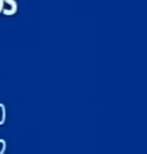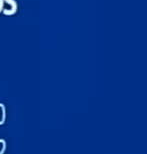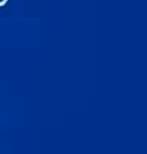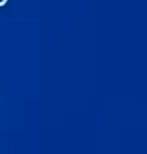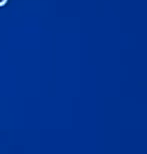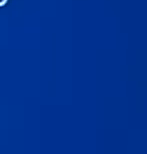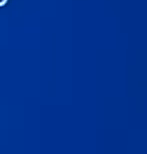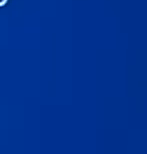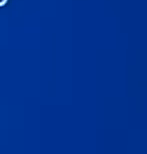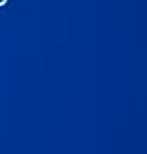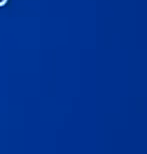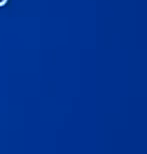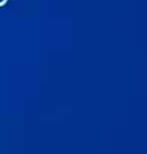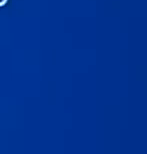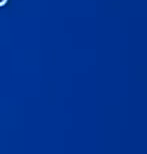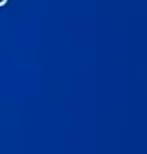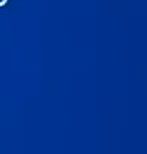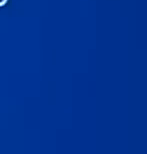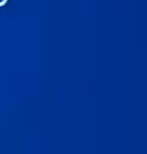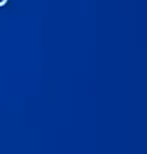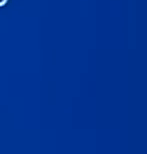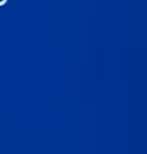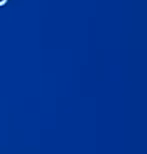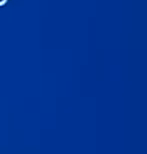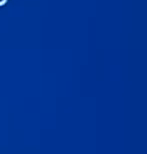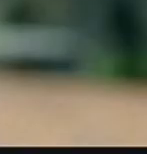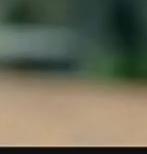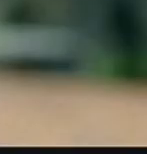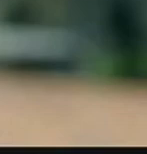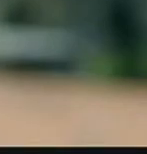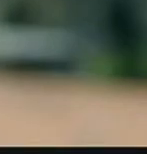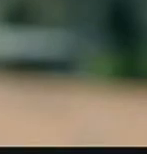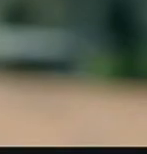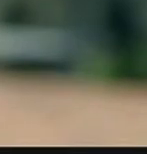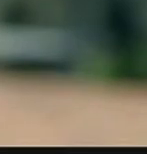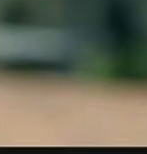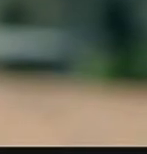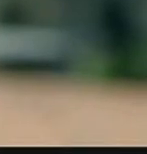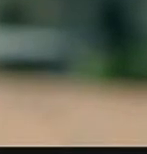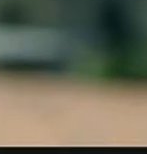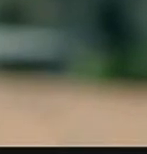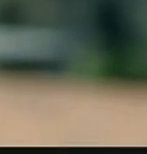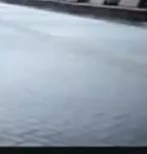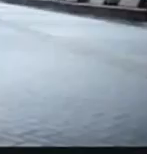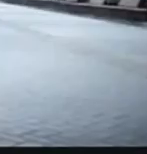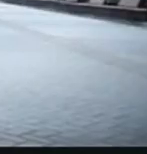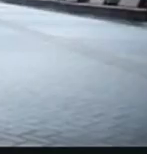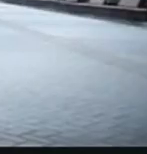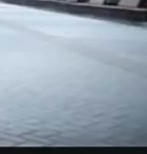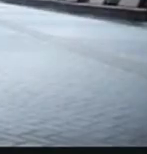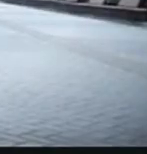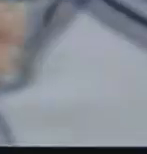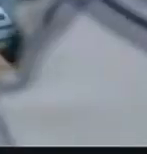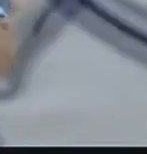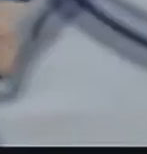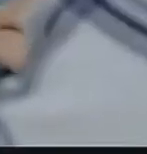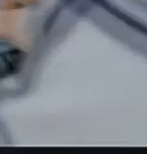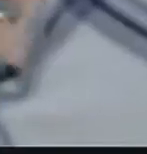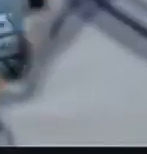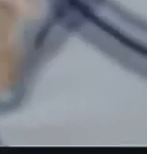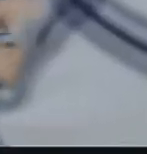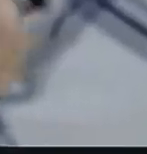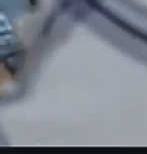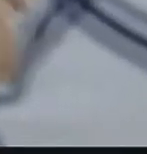conductores ebrios. Mira, movimiento político. Vivir en una Cali más conectada es un hecho.